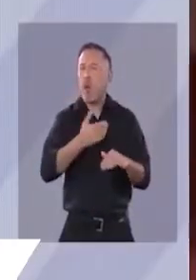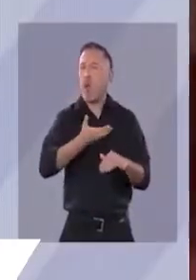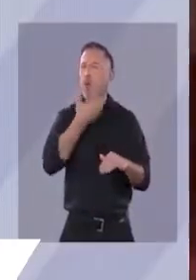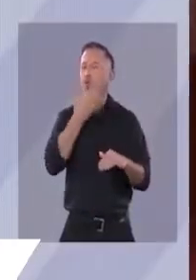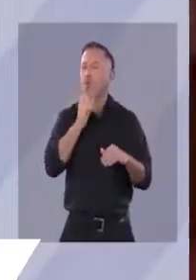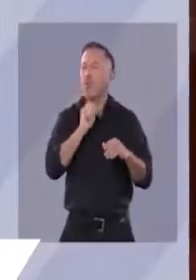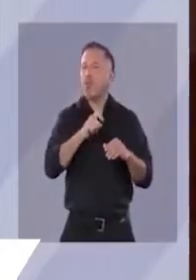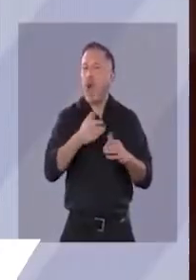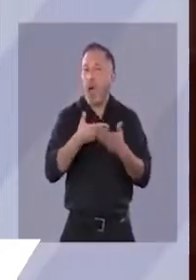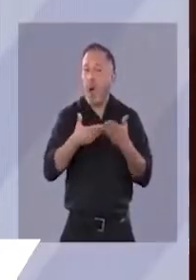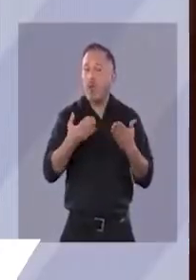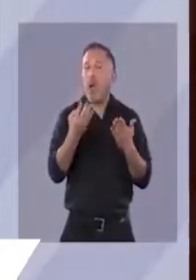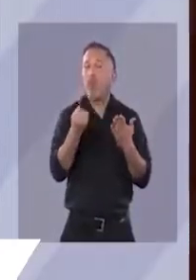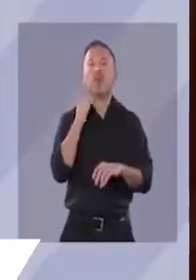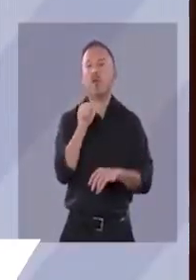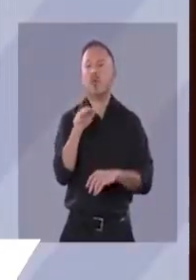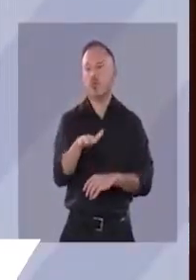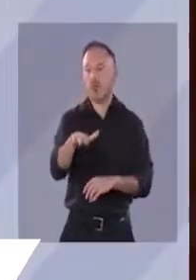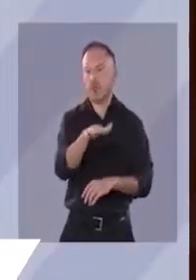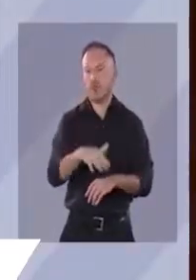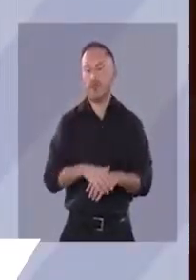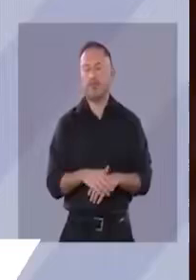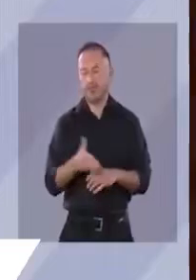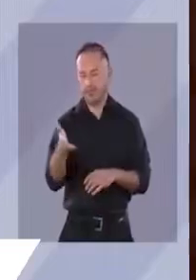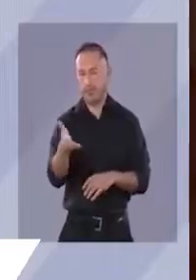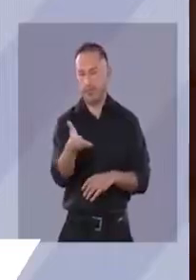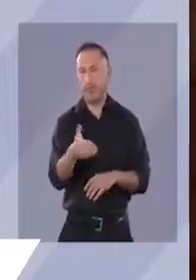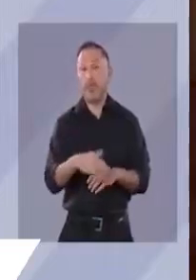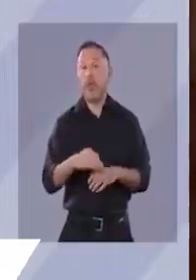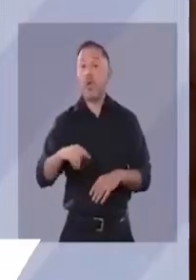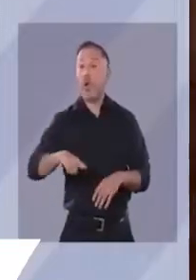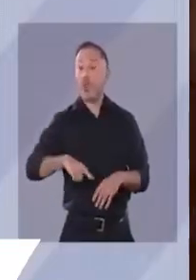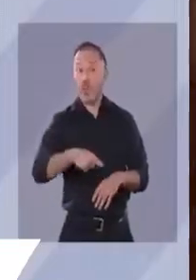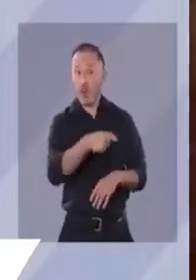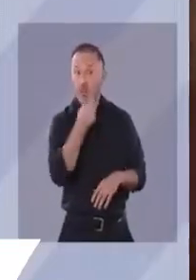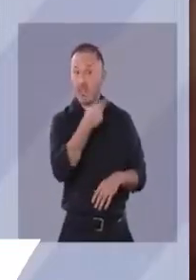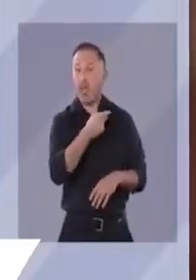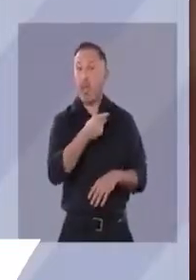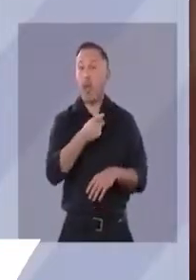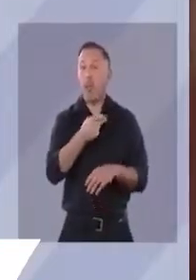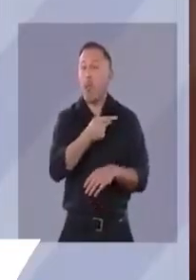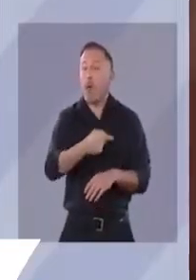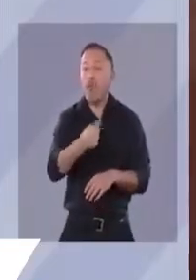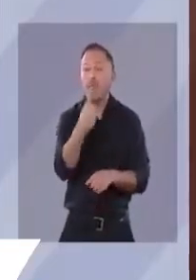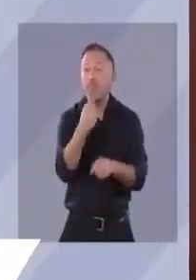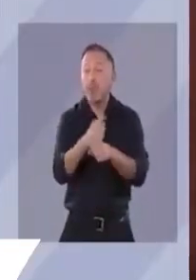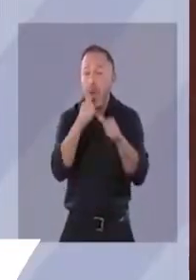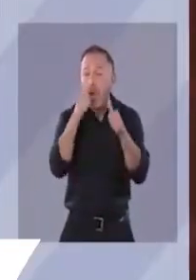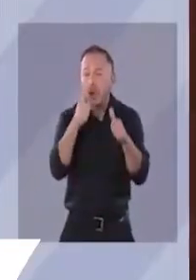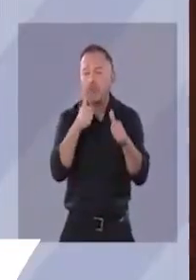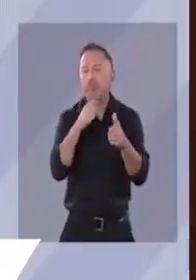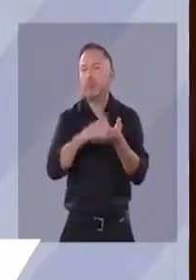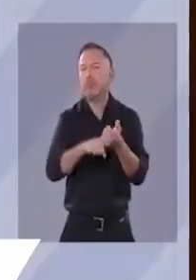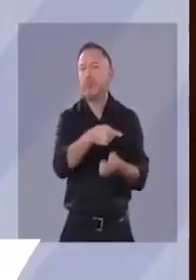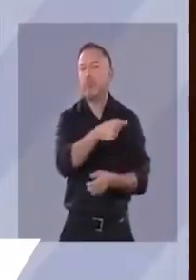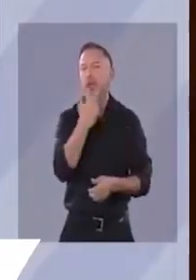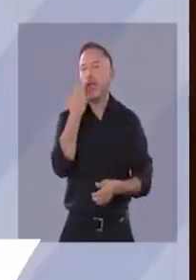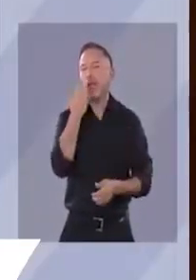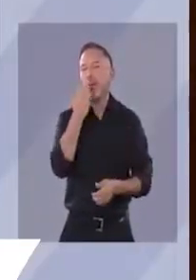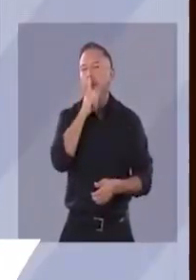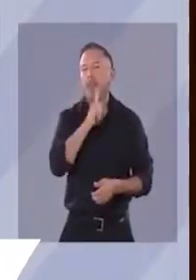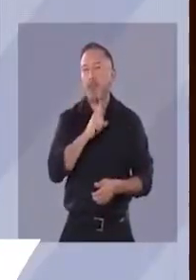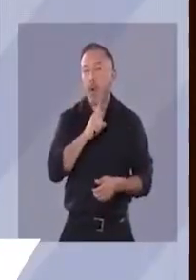de Estados Unidos a los cárteles del narcotráfico en México. También el Comes y te vas de Vicente Fox. Y